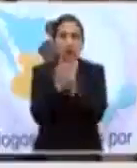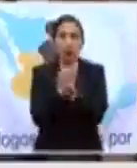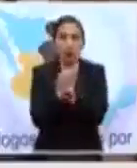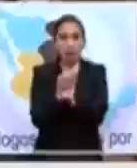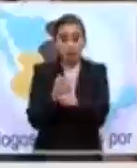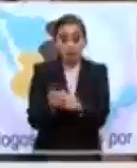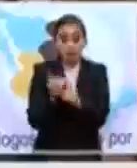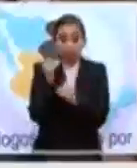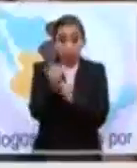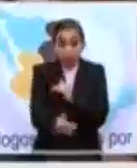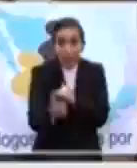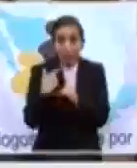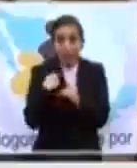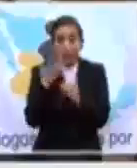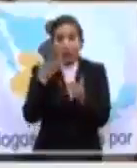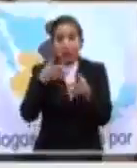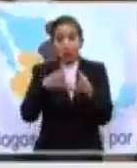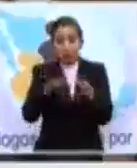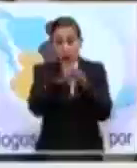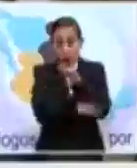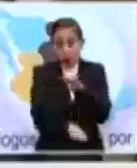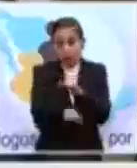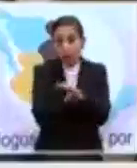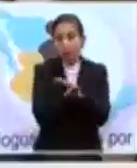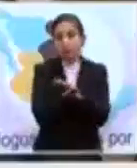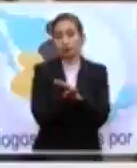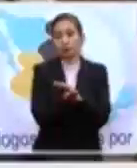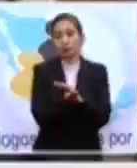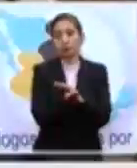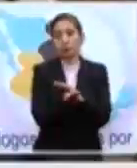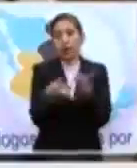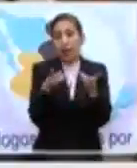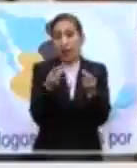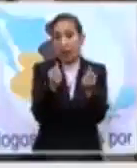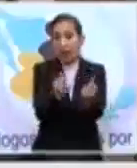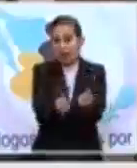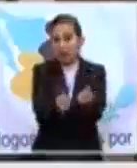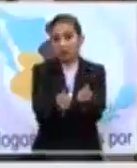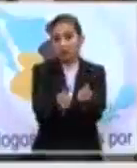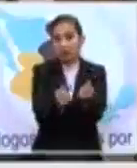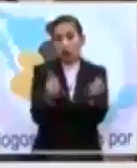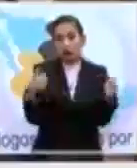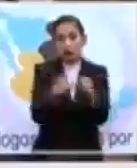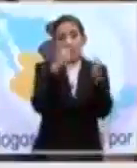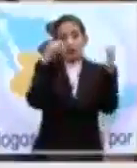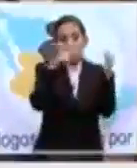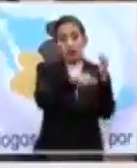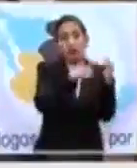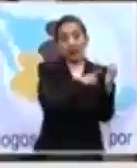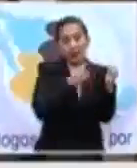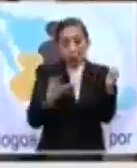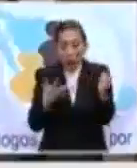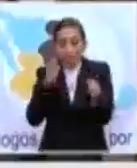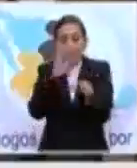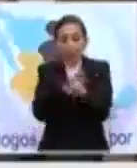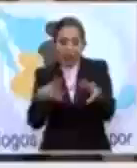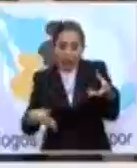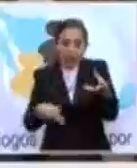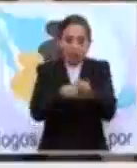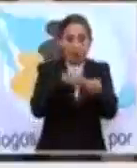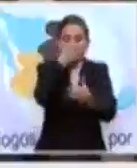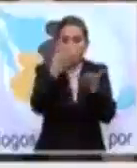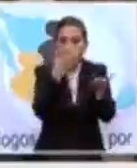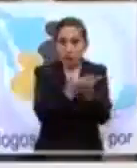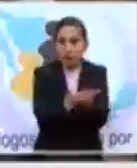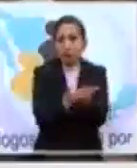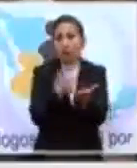las intervenciones del CAUCES y el Fondo de Gastos Catastróficos se incluyan mucho más servicios al